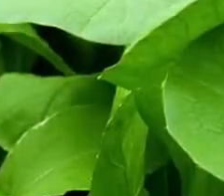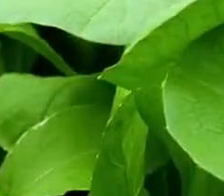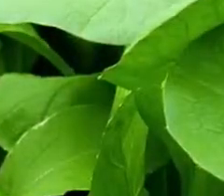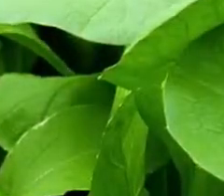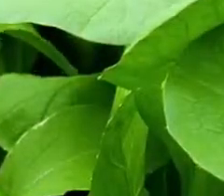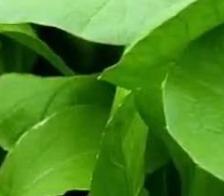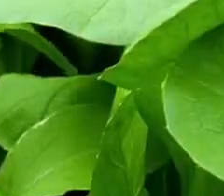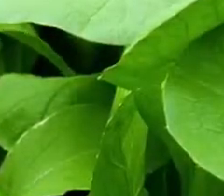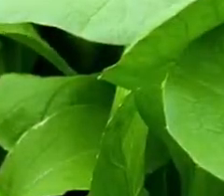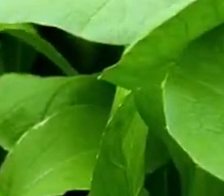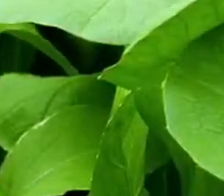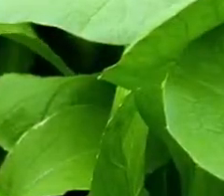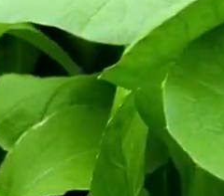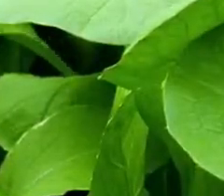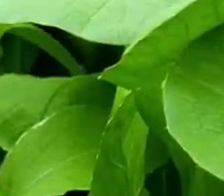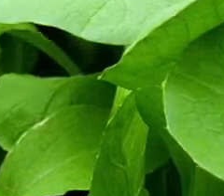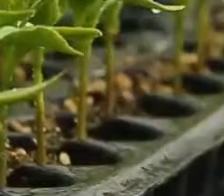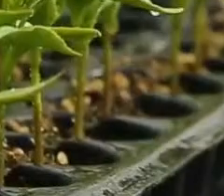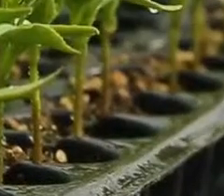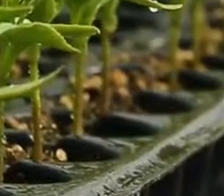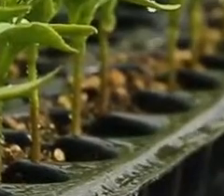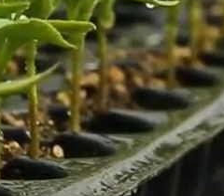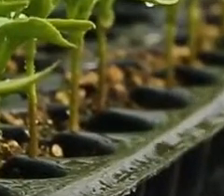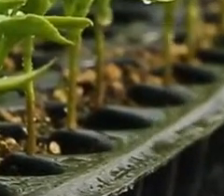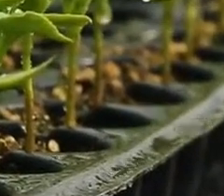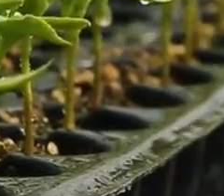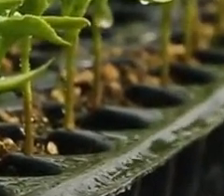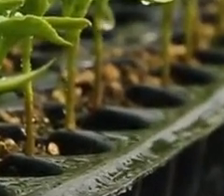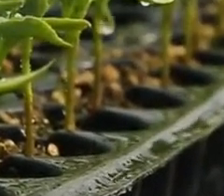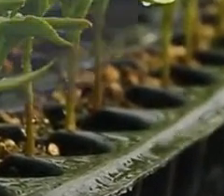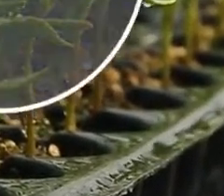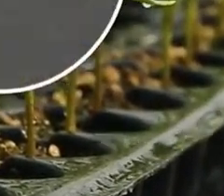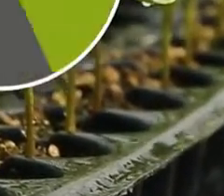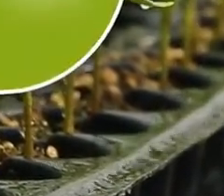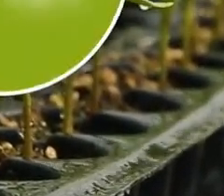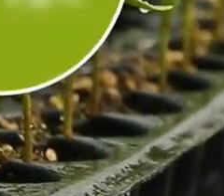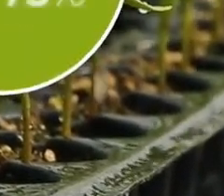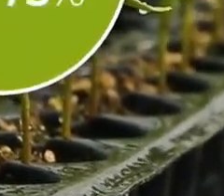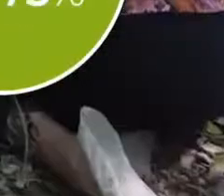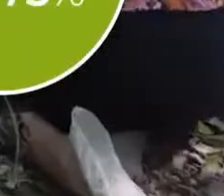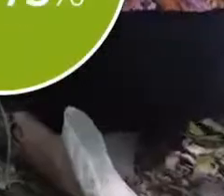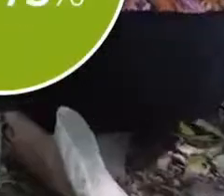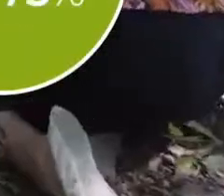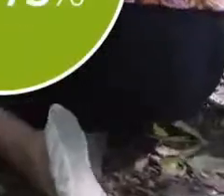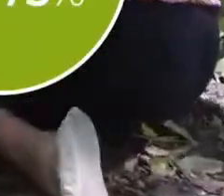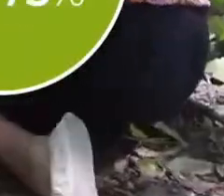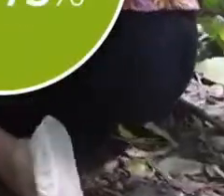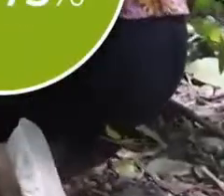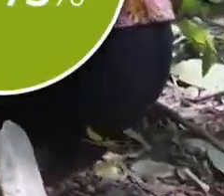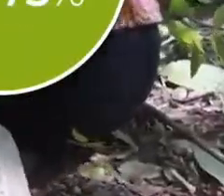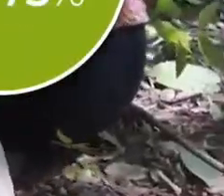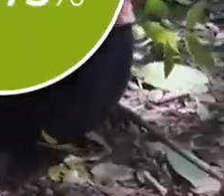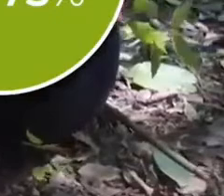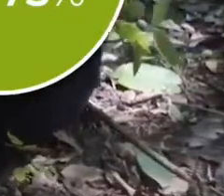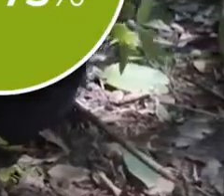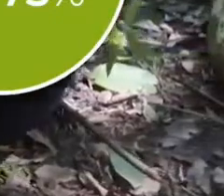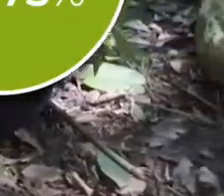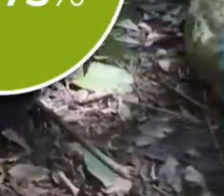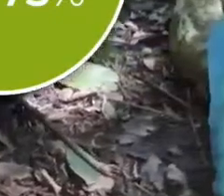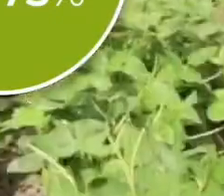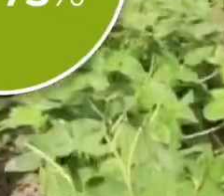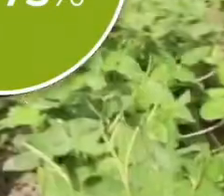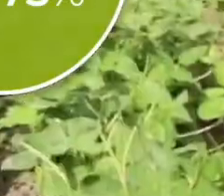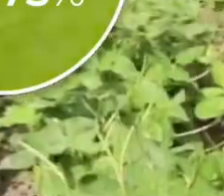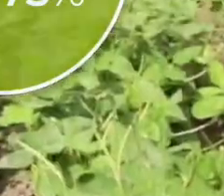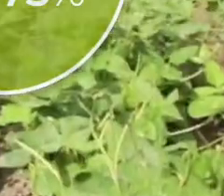del 90% de las explotaciones agropecuarias y ocupa cerca del 75% de la superficie